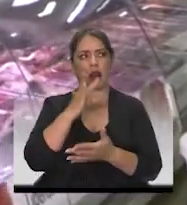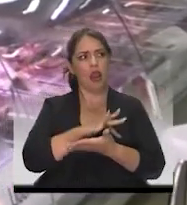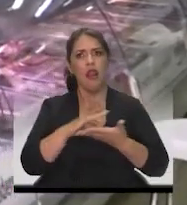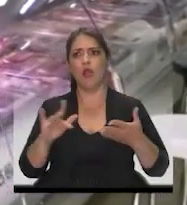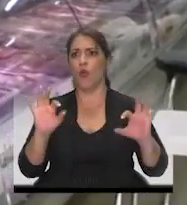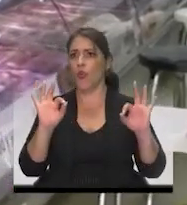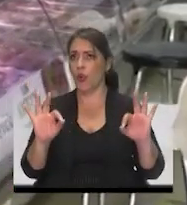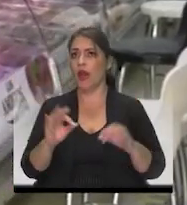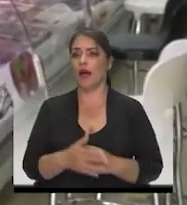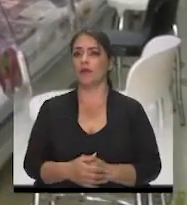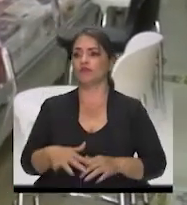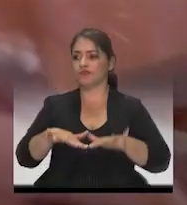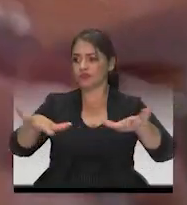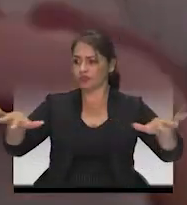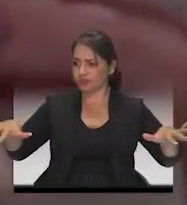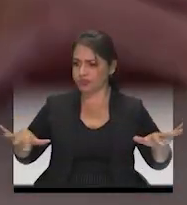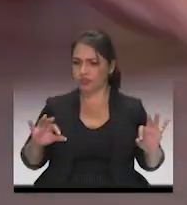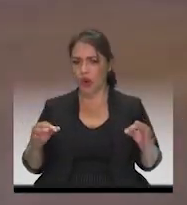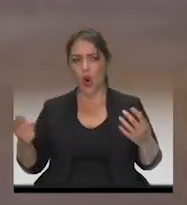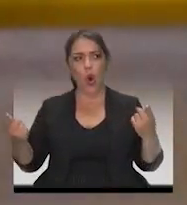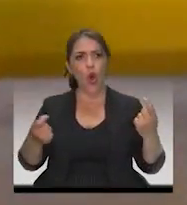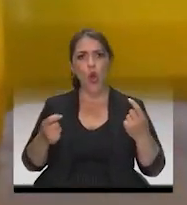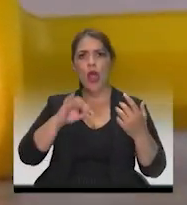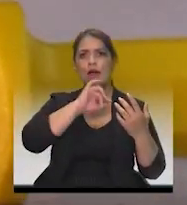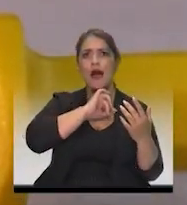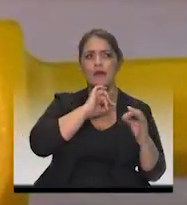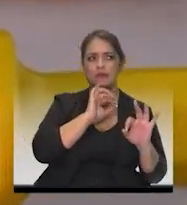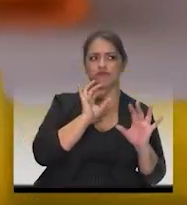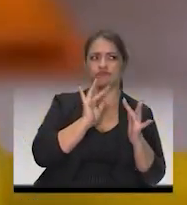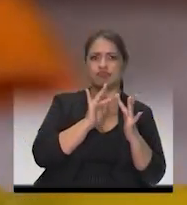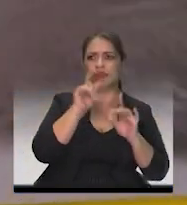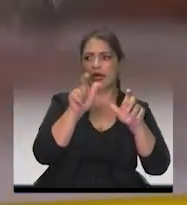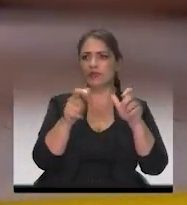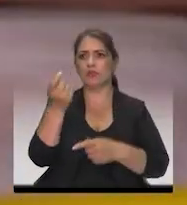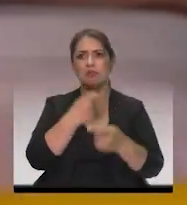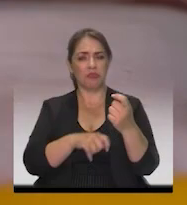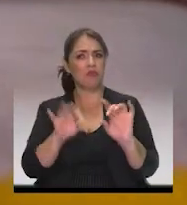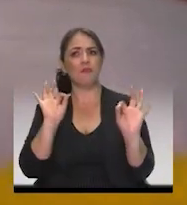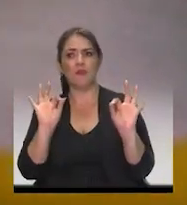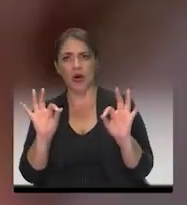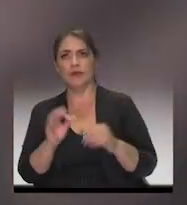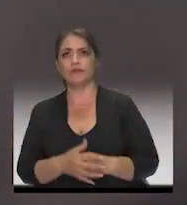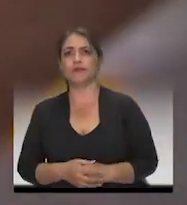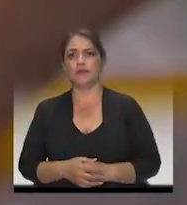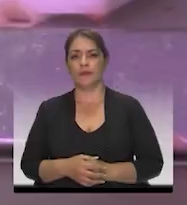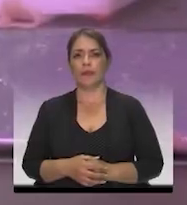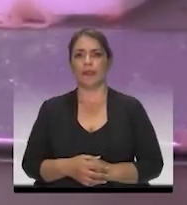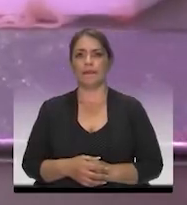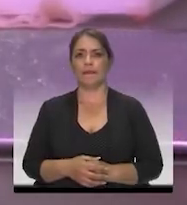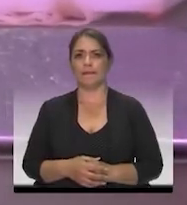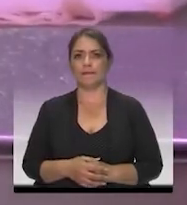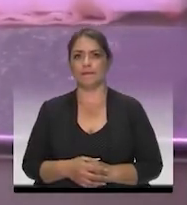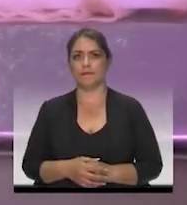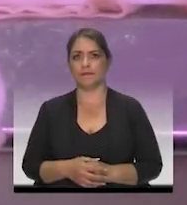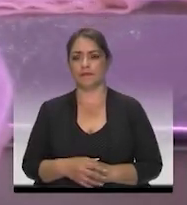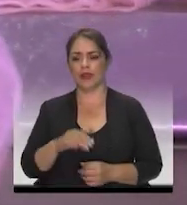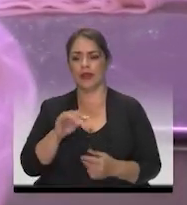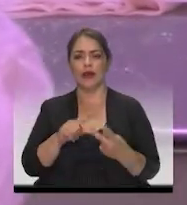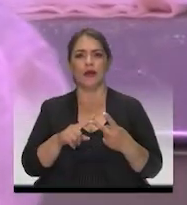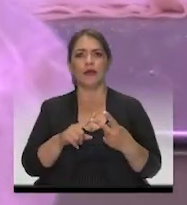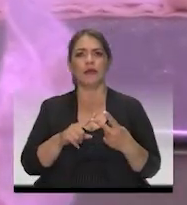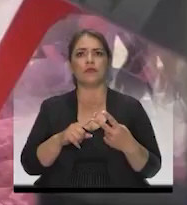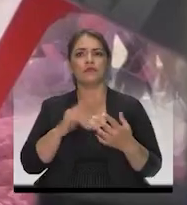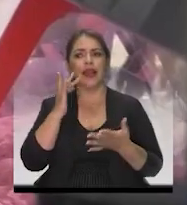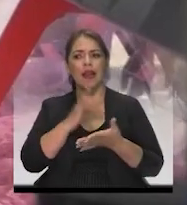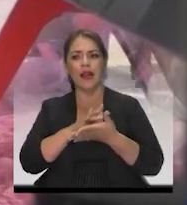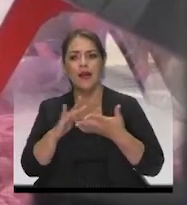sanitarias, locativas y de manejo de la carne destinada para el consumo humano y los requisitos sanitarios e inocuidad que se